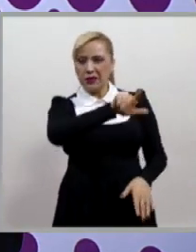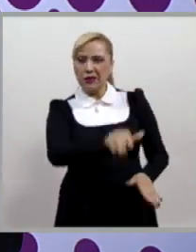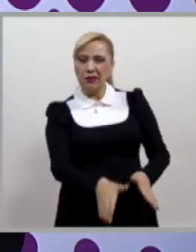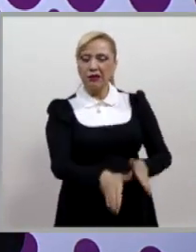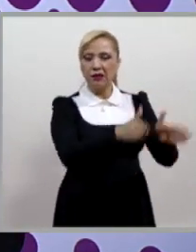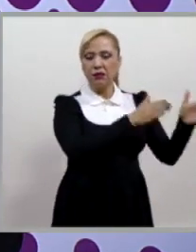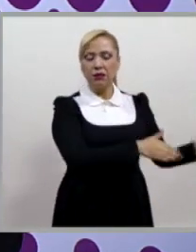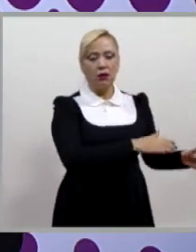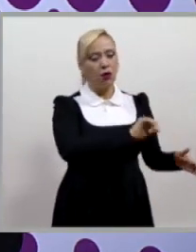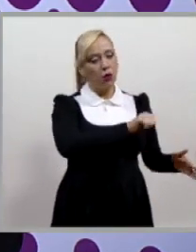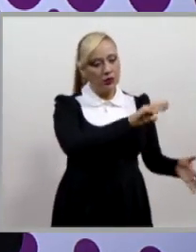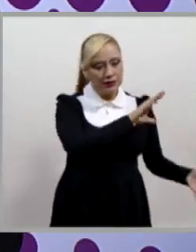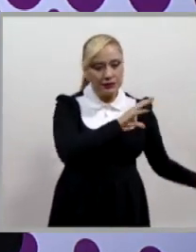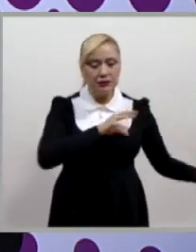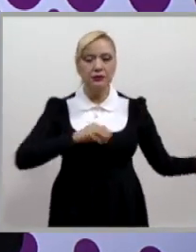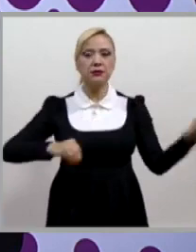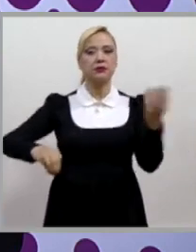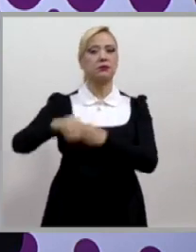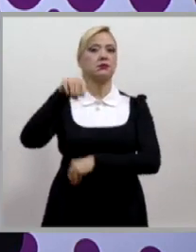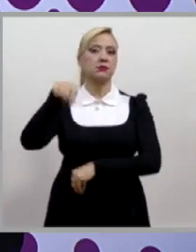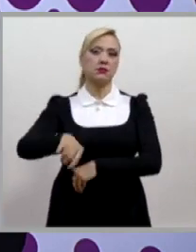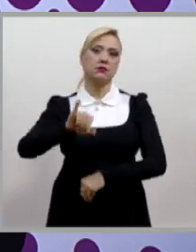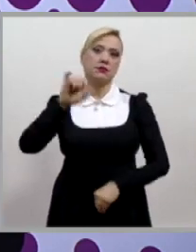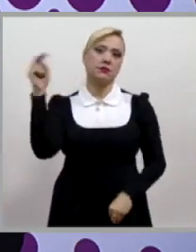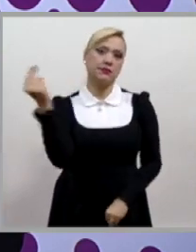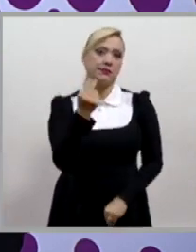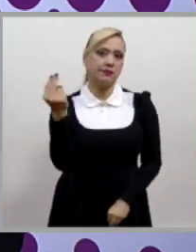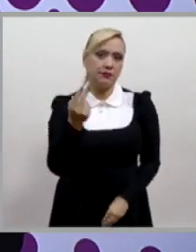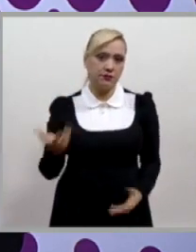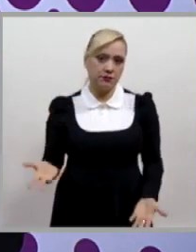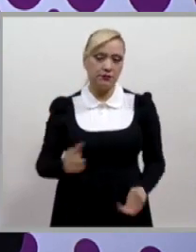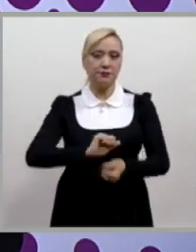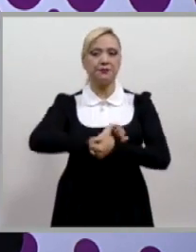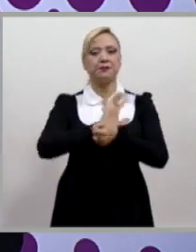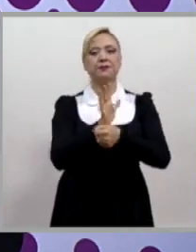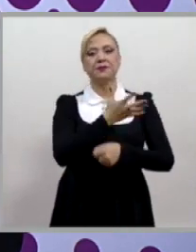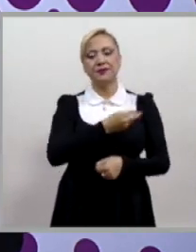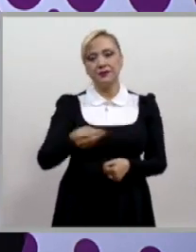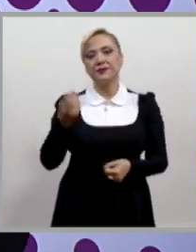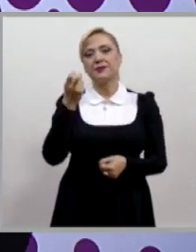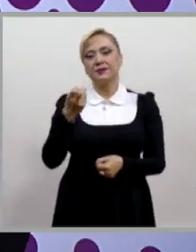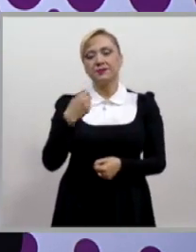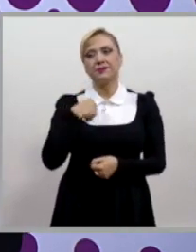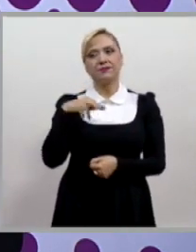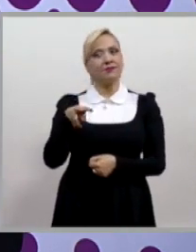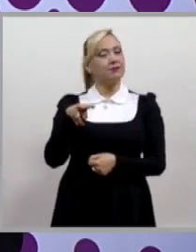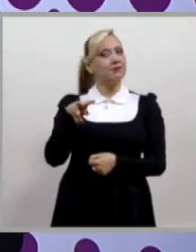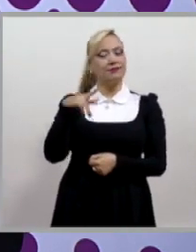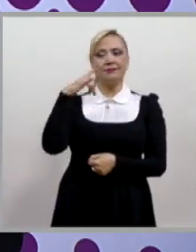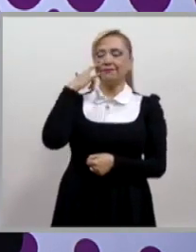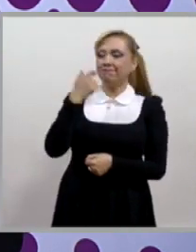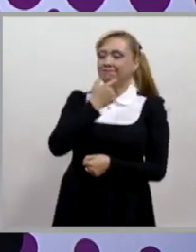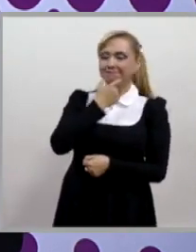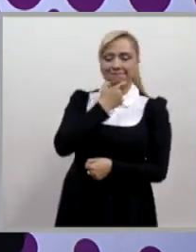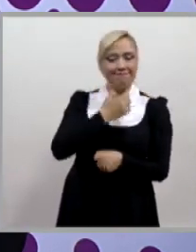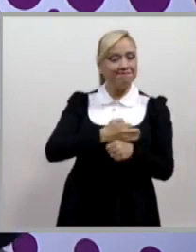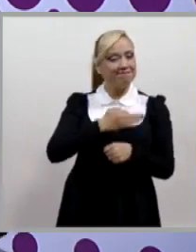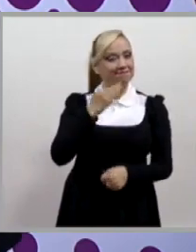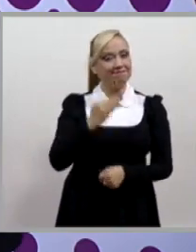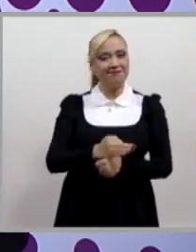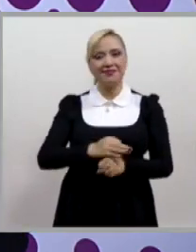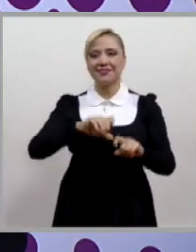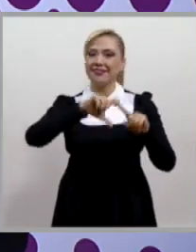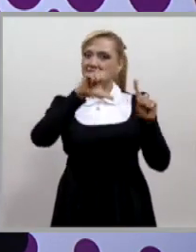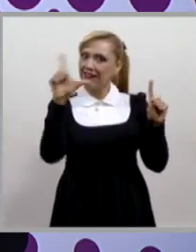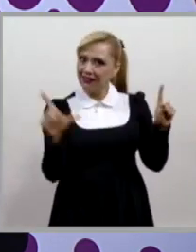la pandemia. No sé qué piensen ustedes, pero a mí me hace un poco de gracia que en el Poder Judicial, tanto a nivel federal como local, a pesar de que